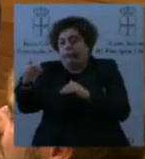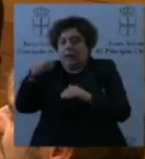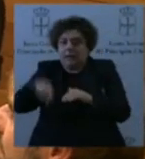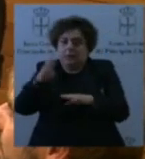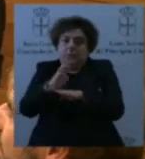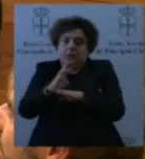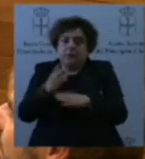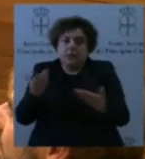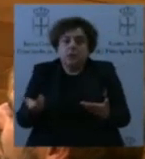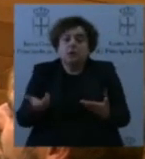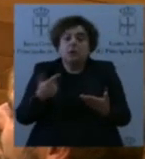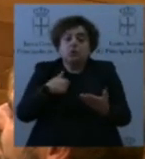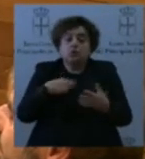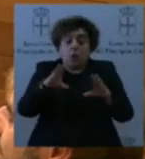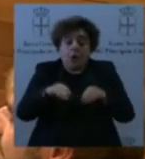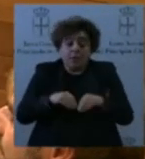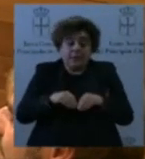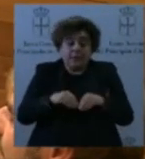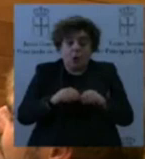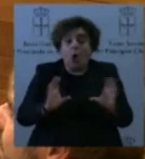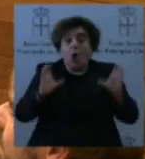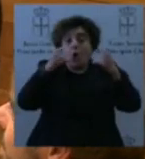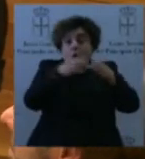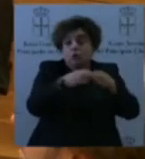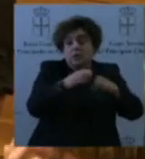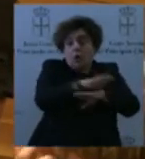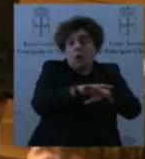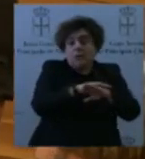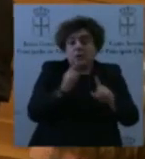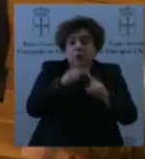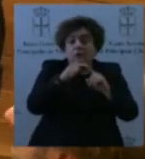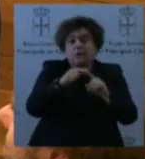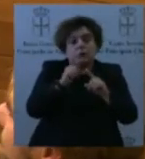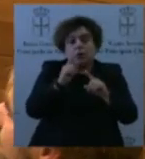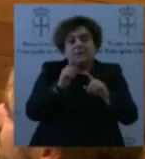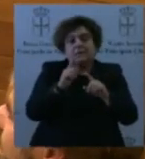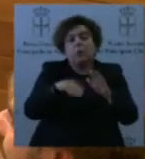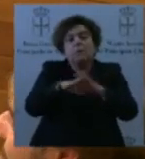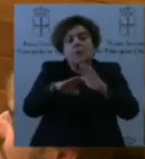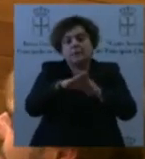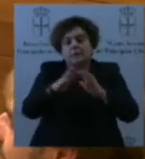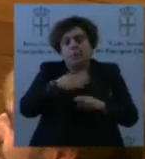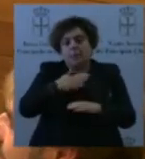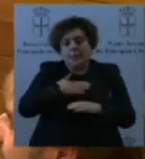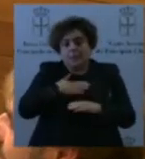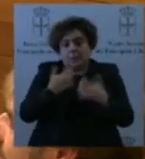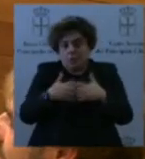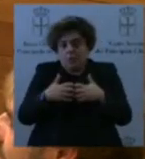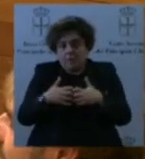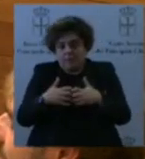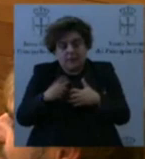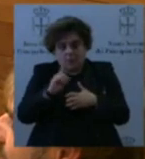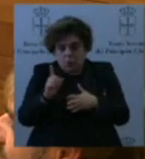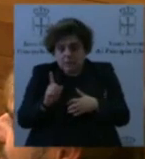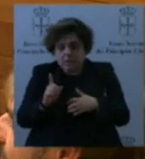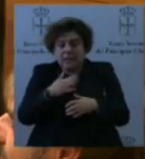sus objetivos no está el mantenimiento íntegro del patrimonio de la fábrica de La Vega, quiero plantearle una batería de preguntas que confío